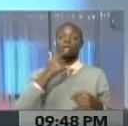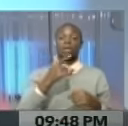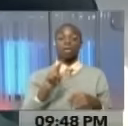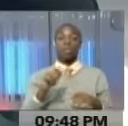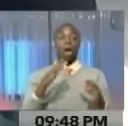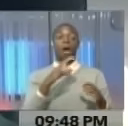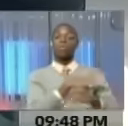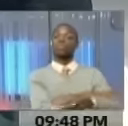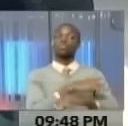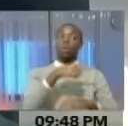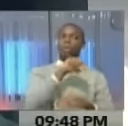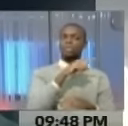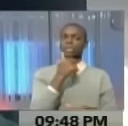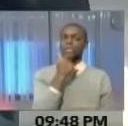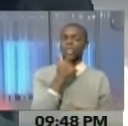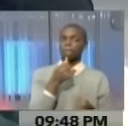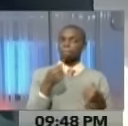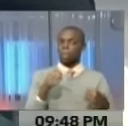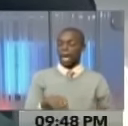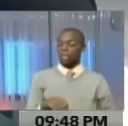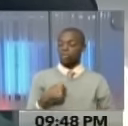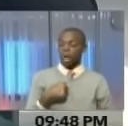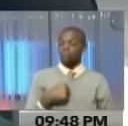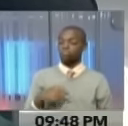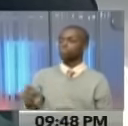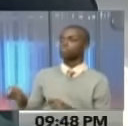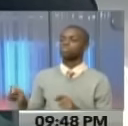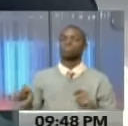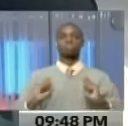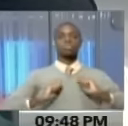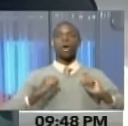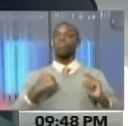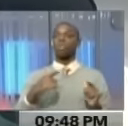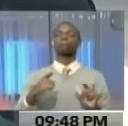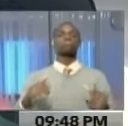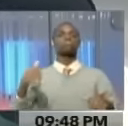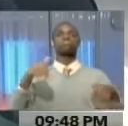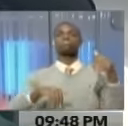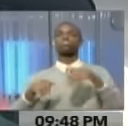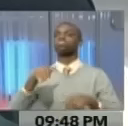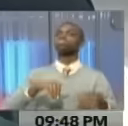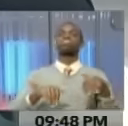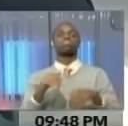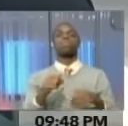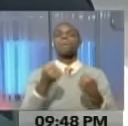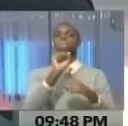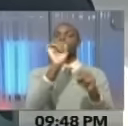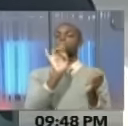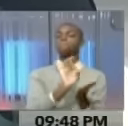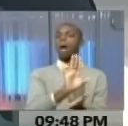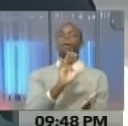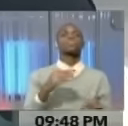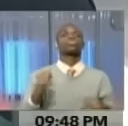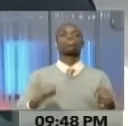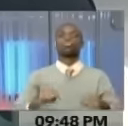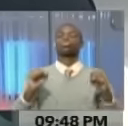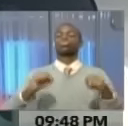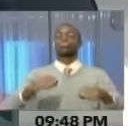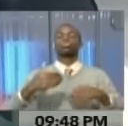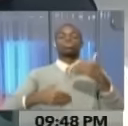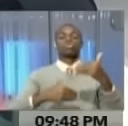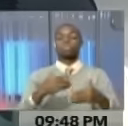venezolana y arranca hace suya la bandera de la activación del referendo revocatorio sabiendo que era completamente imposible